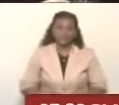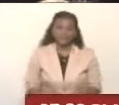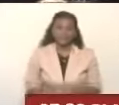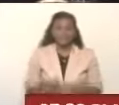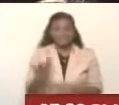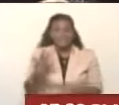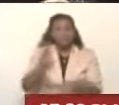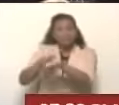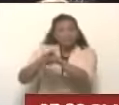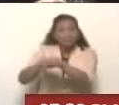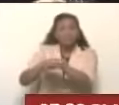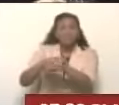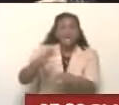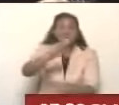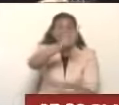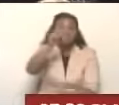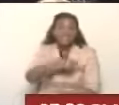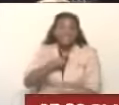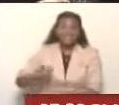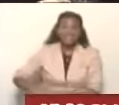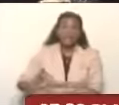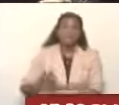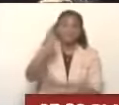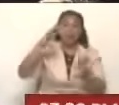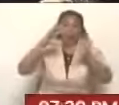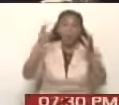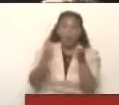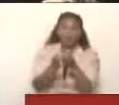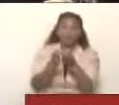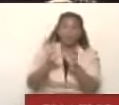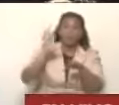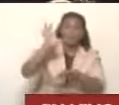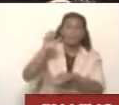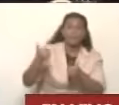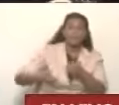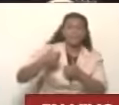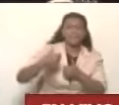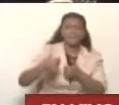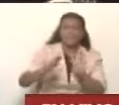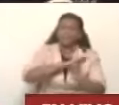Y yo le decía, China es la primera superpotencia del siglo